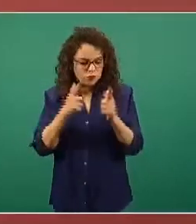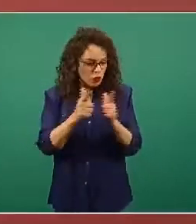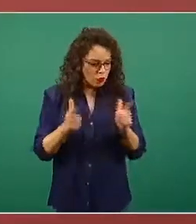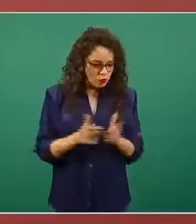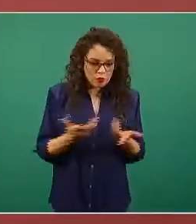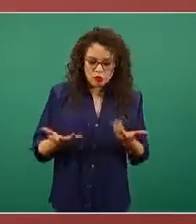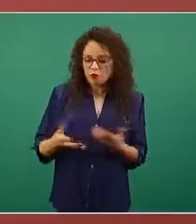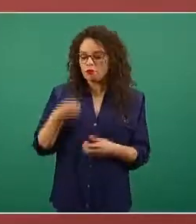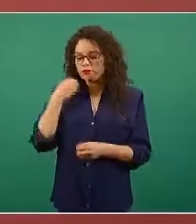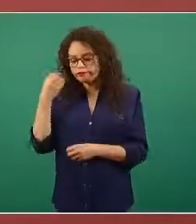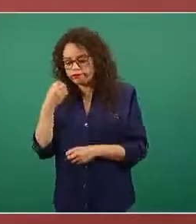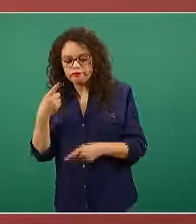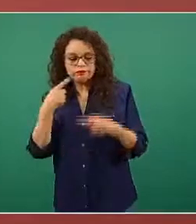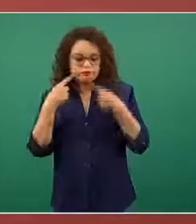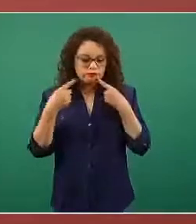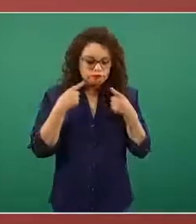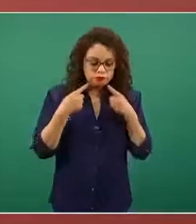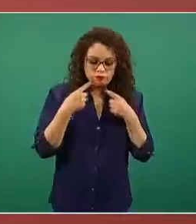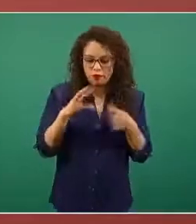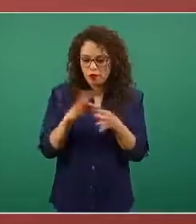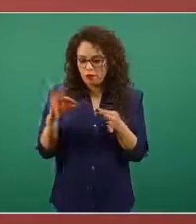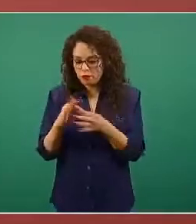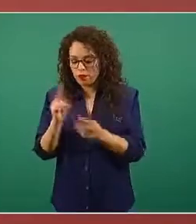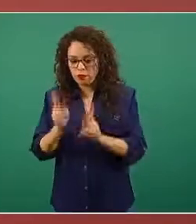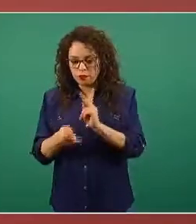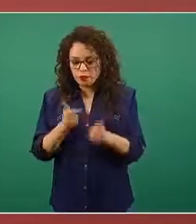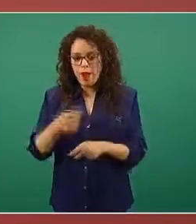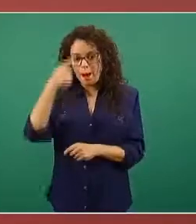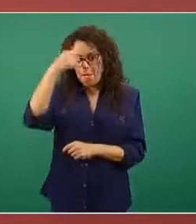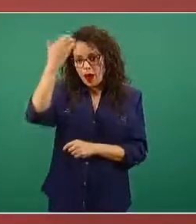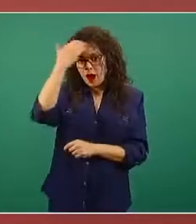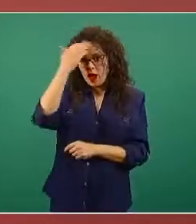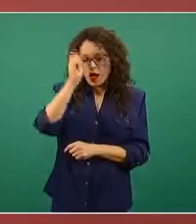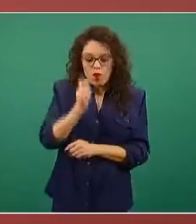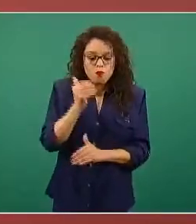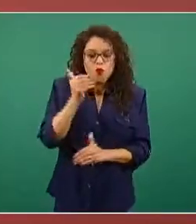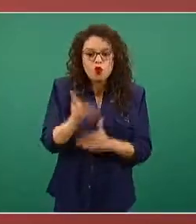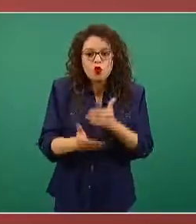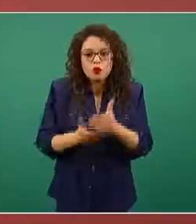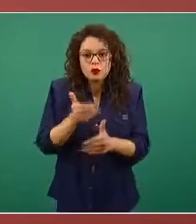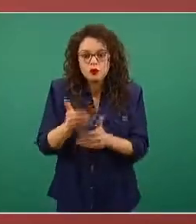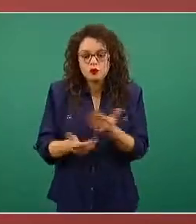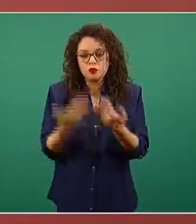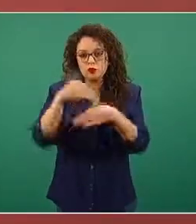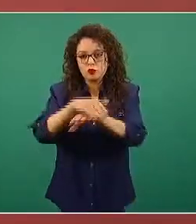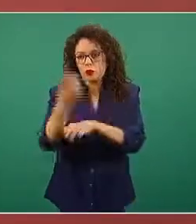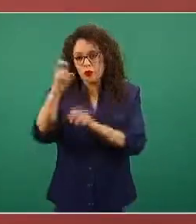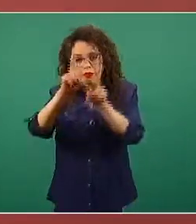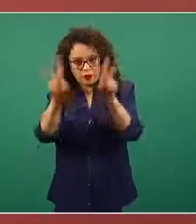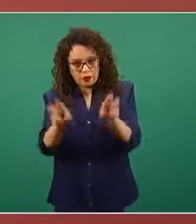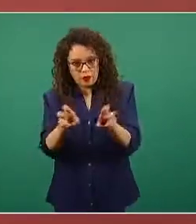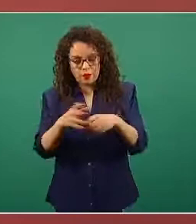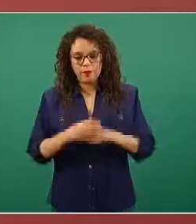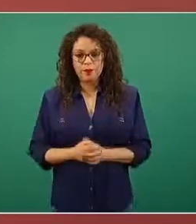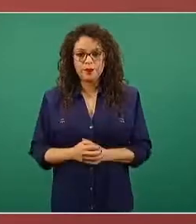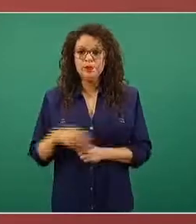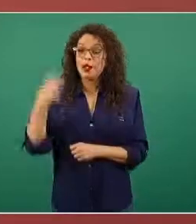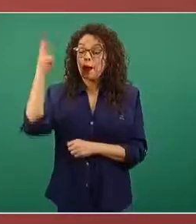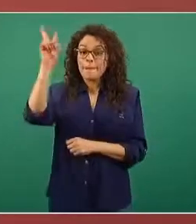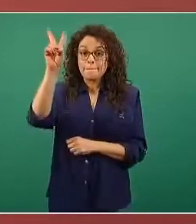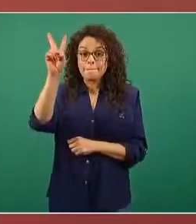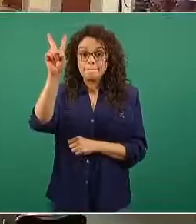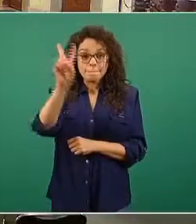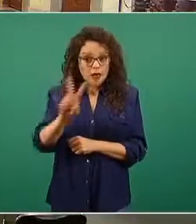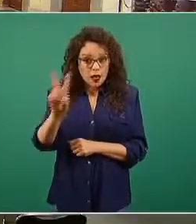en sesiones de trabajo, y pudimos conocer todo el proceso que llevaron al respecto. El viernes, esto lo anuncié